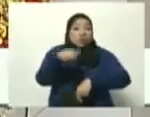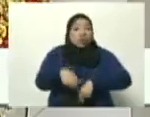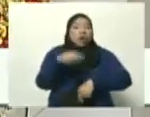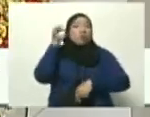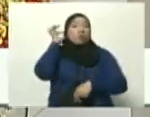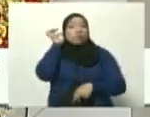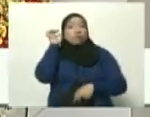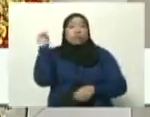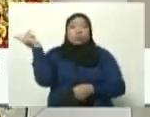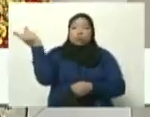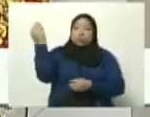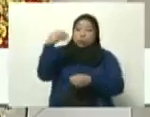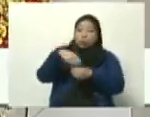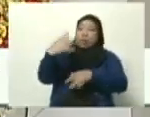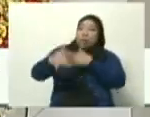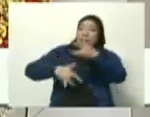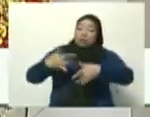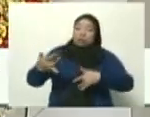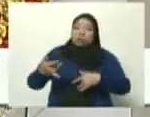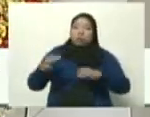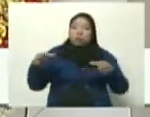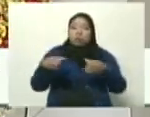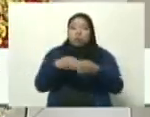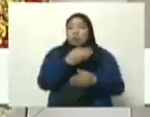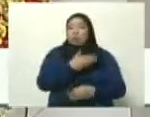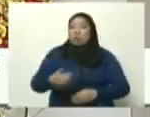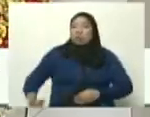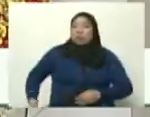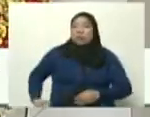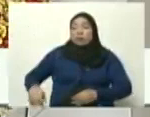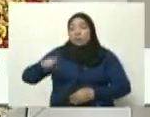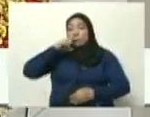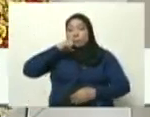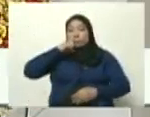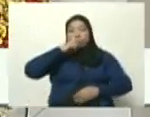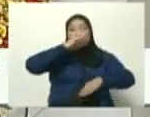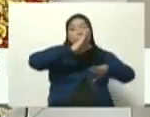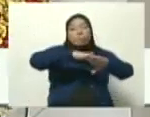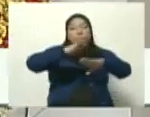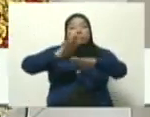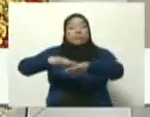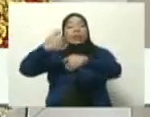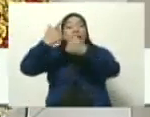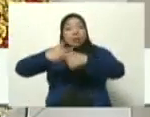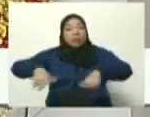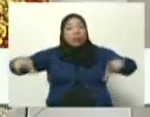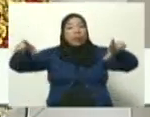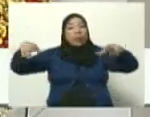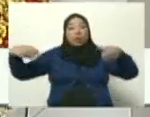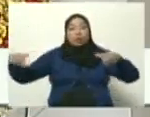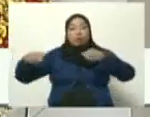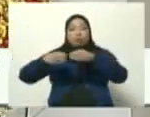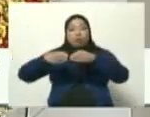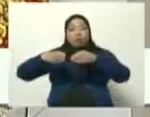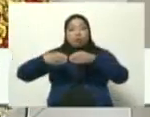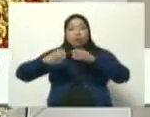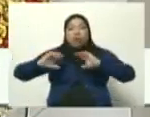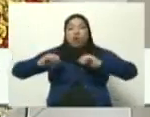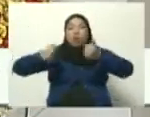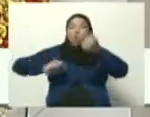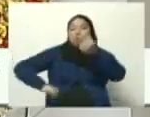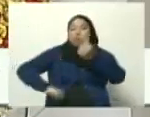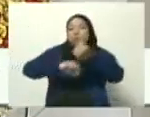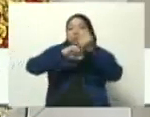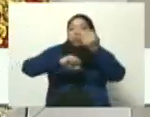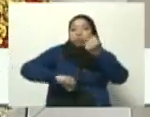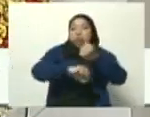como parte de las actividades de la Comisión Presidencial para la Conmemoración del Bicentenario de la Independencia, ha apoyado una iniciativa de